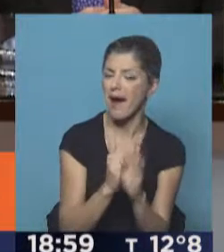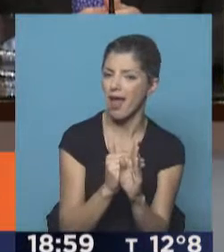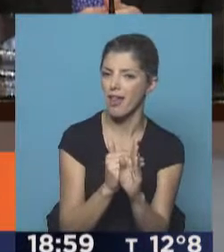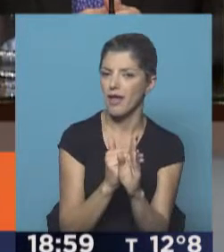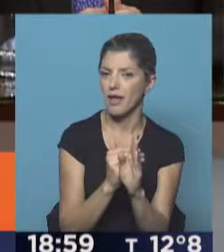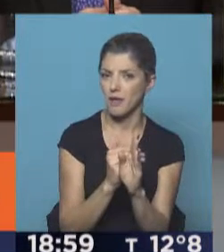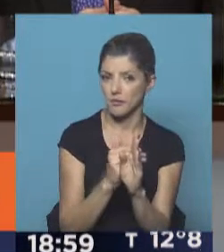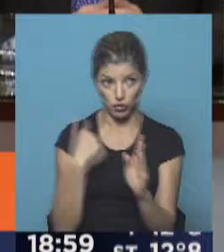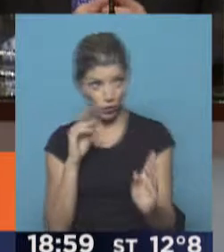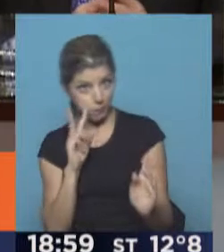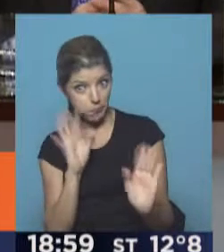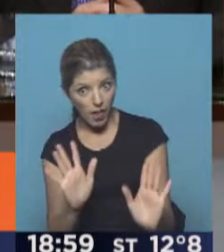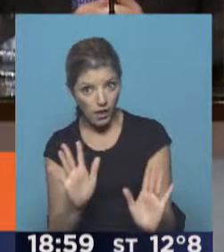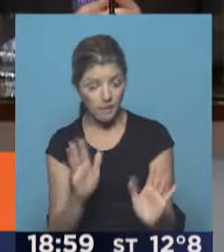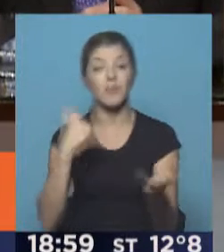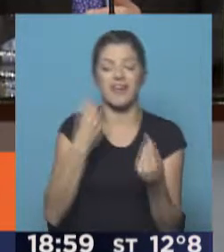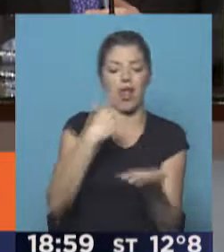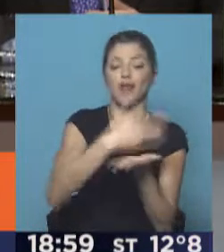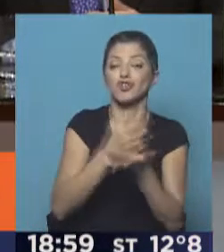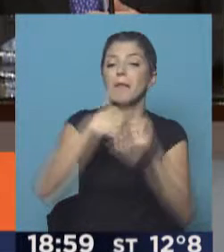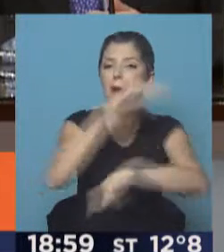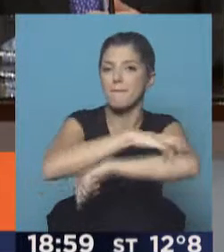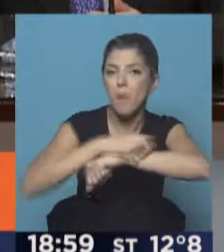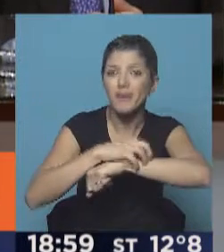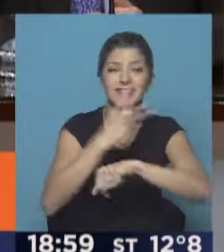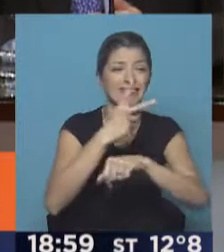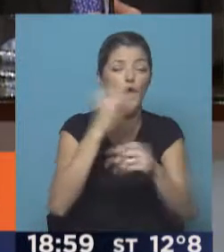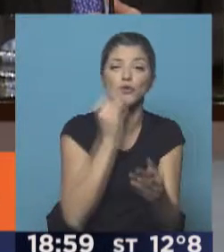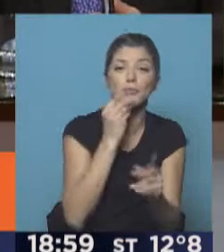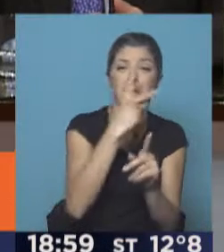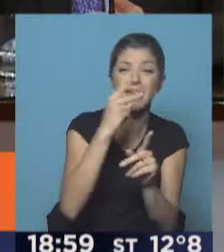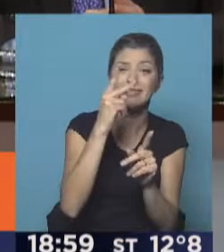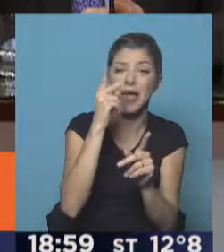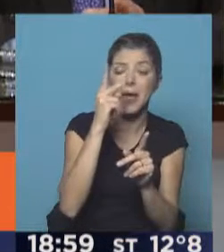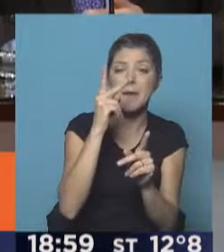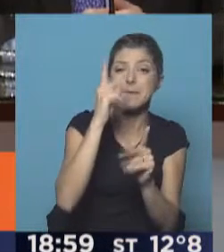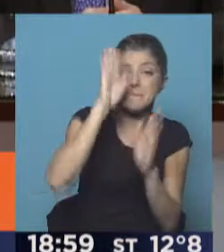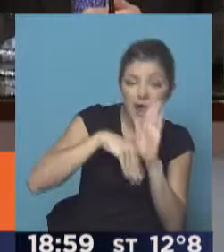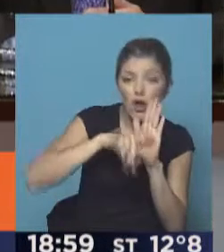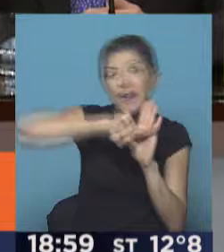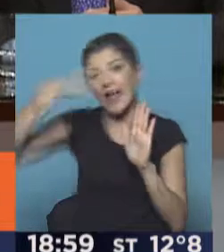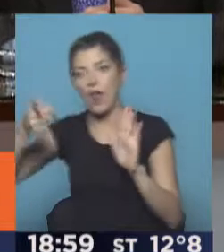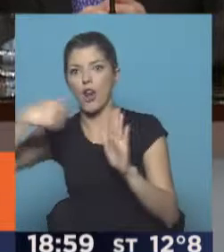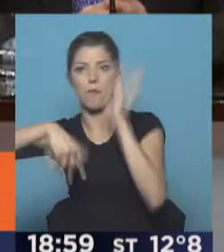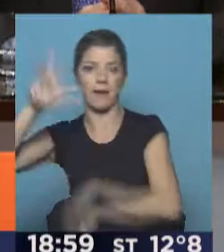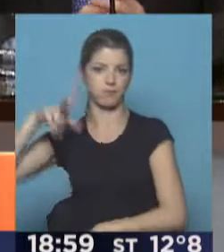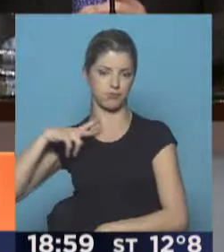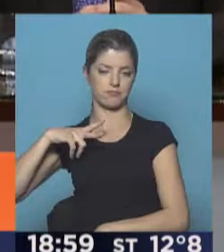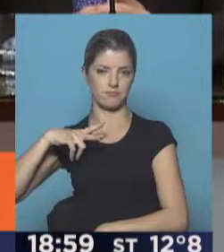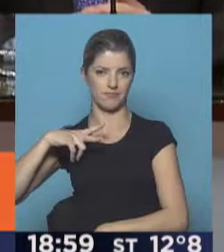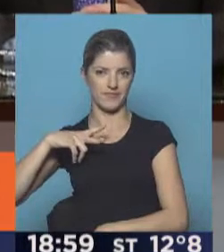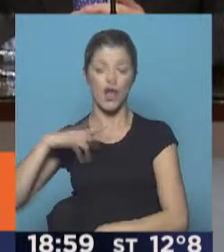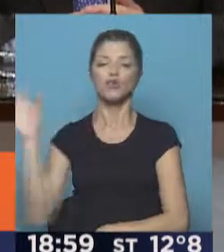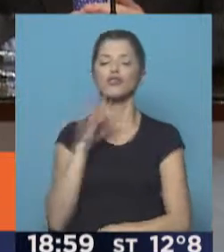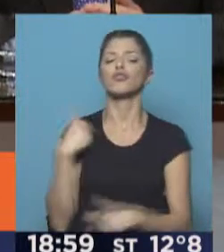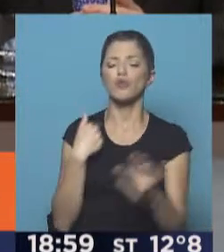y eso lo vemos, en los sectores más bajos se consume 20 veces menos que en los sectores más altos. Casi todas las facturas que hemos